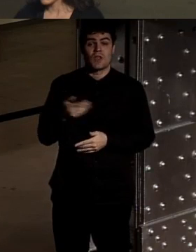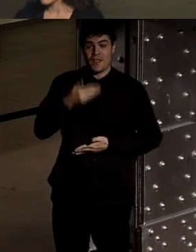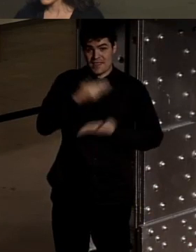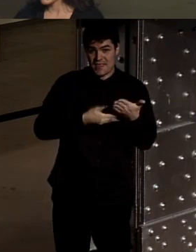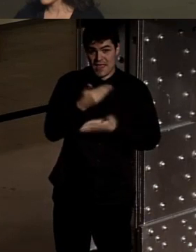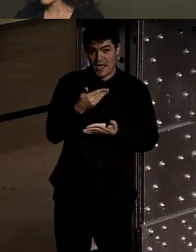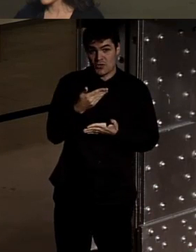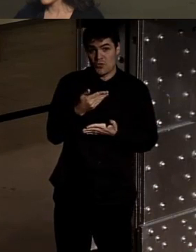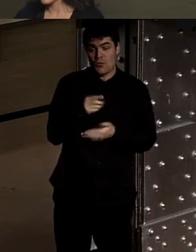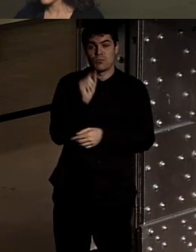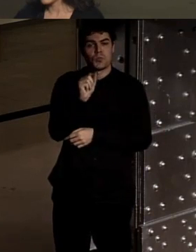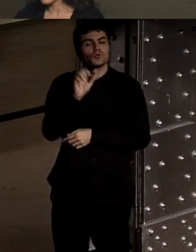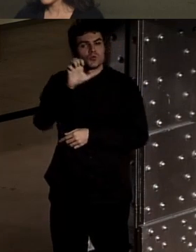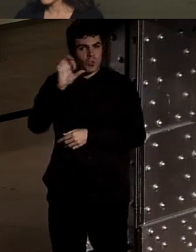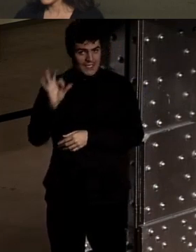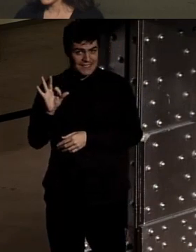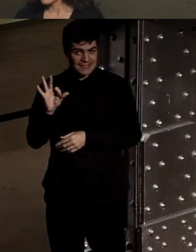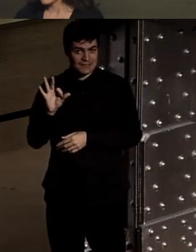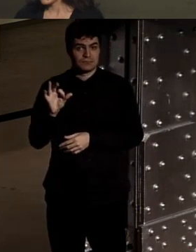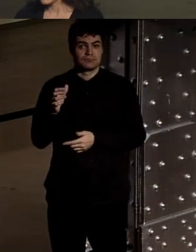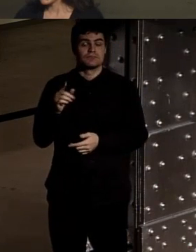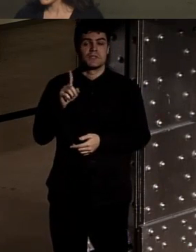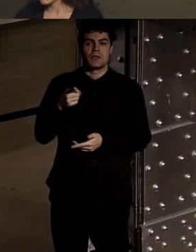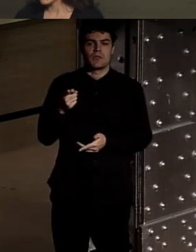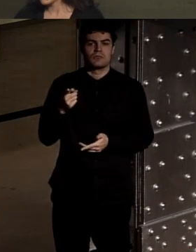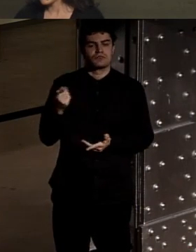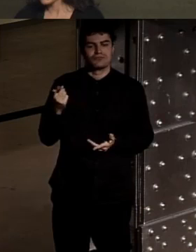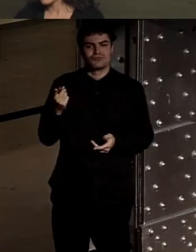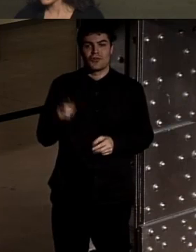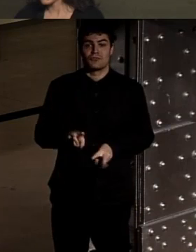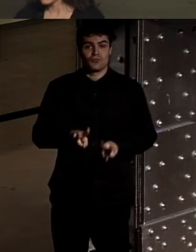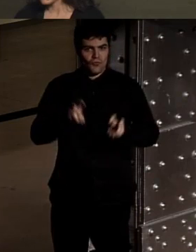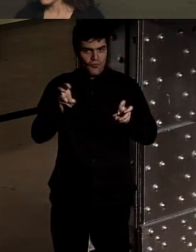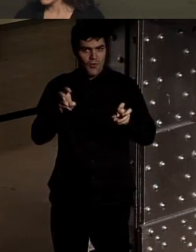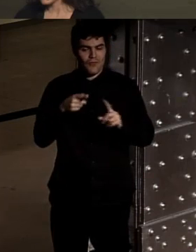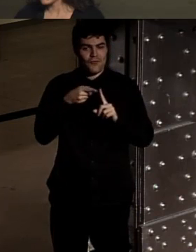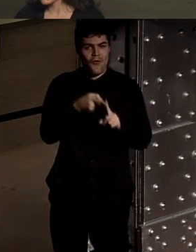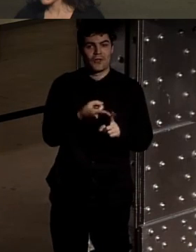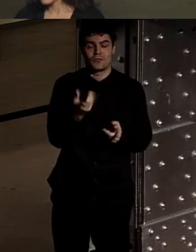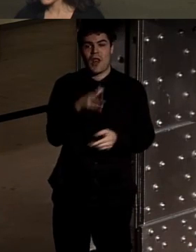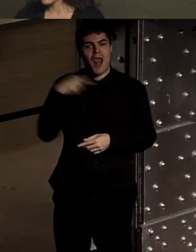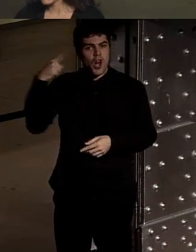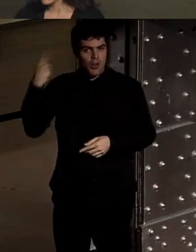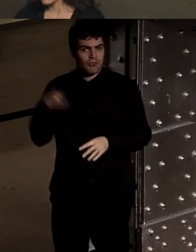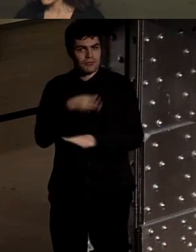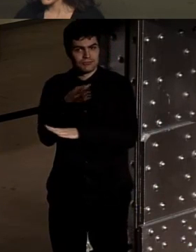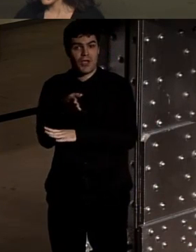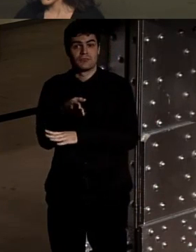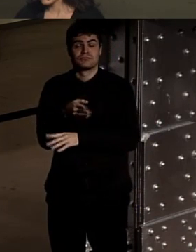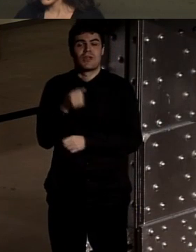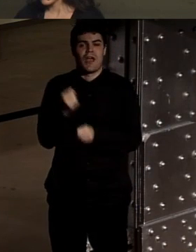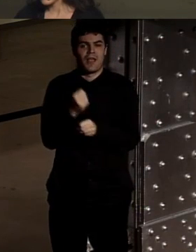del diario.es, y ahora tiene nuevos retos, que se va a Londres también a trabajar en una productora. Ha estado